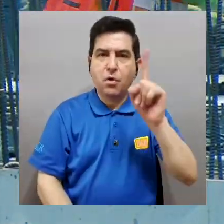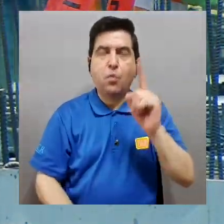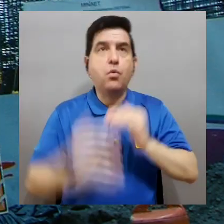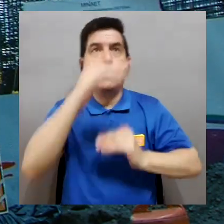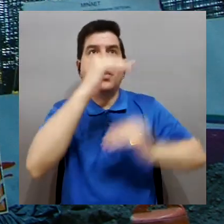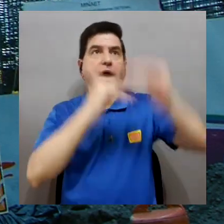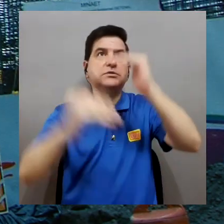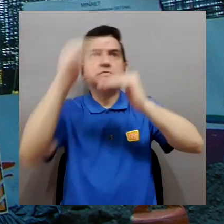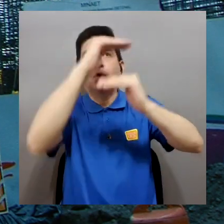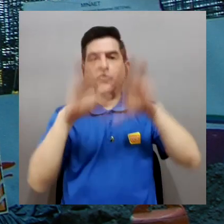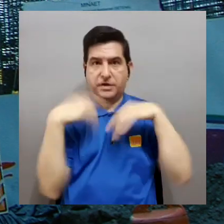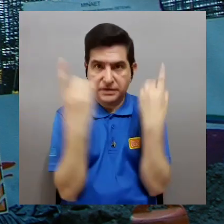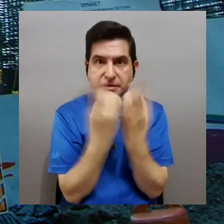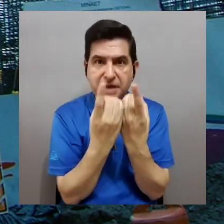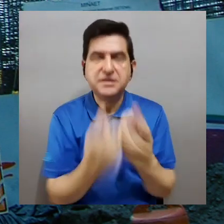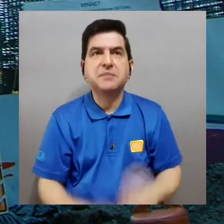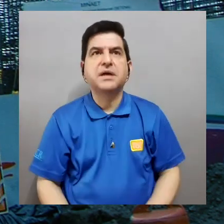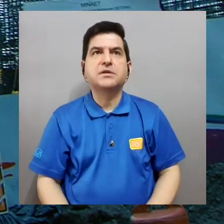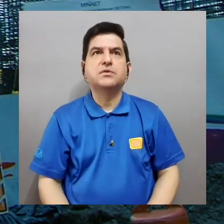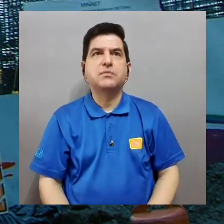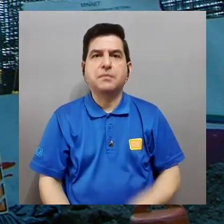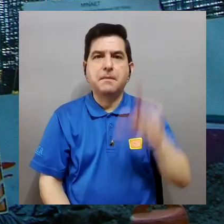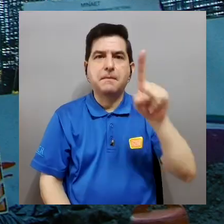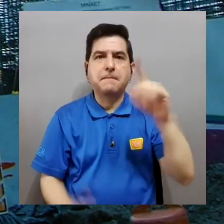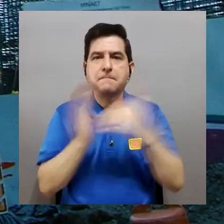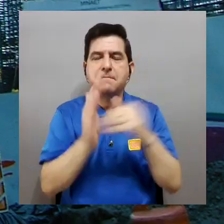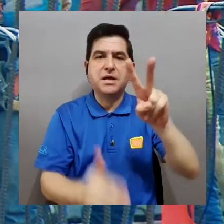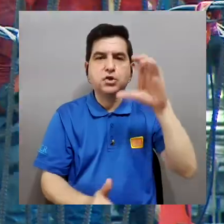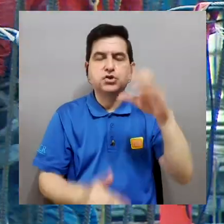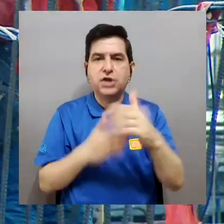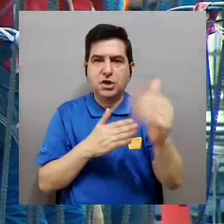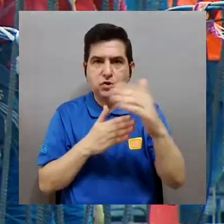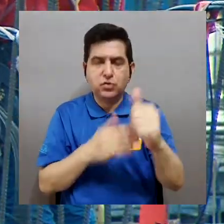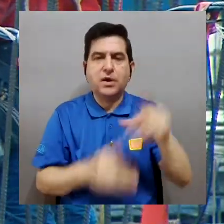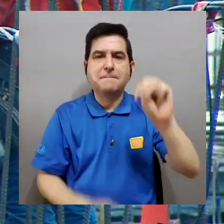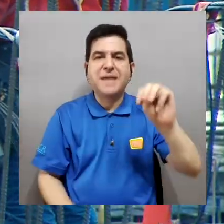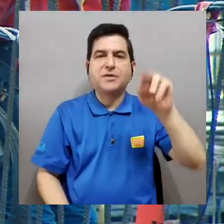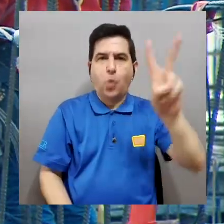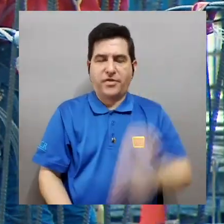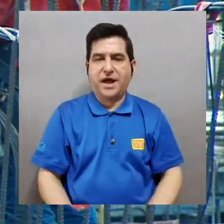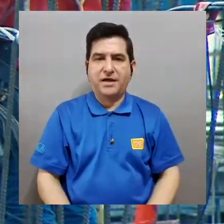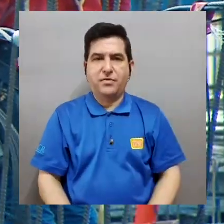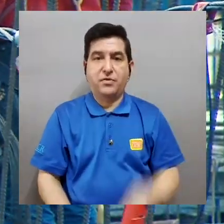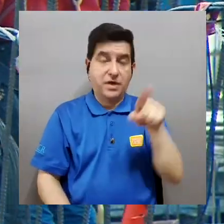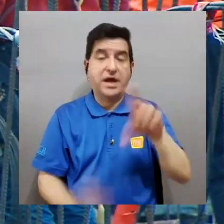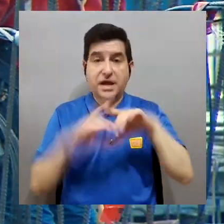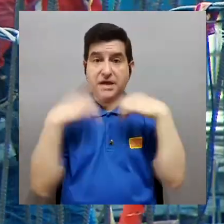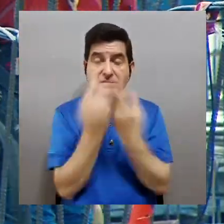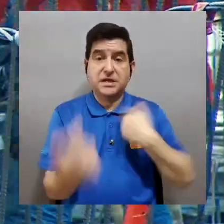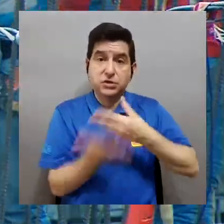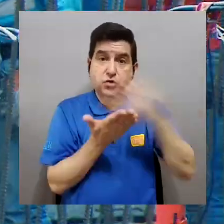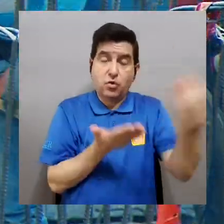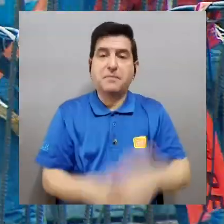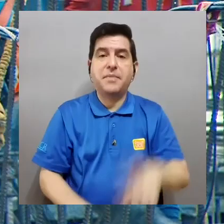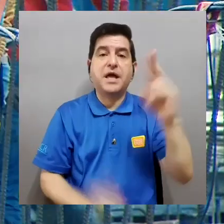una torre de apartamentos anda alrededor de unos $1,200 el metro cuadrado. Este apartamento yo lo compré